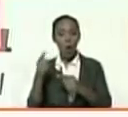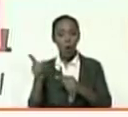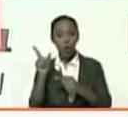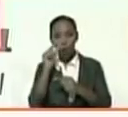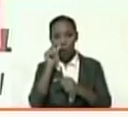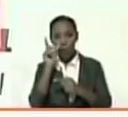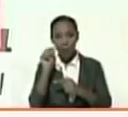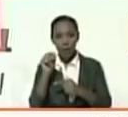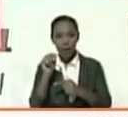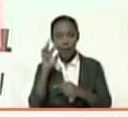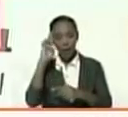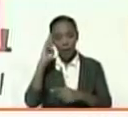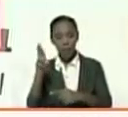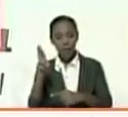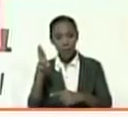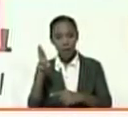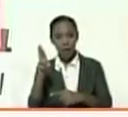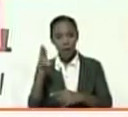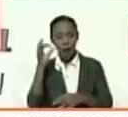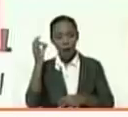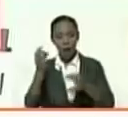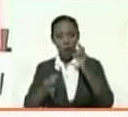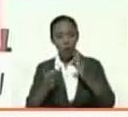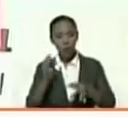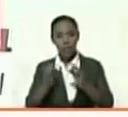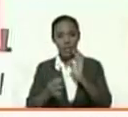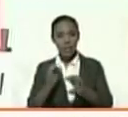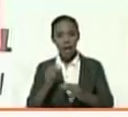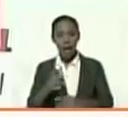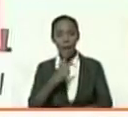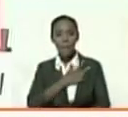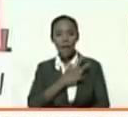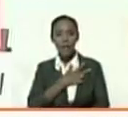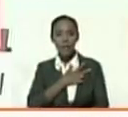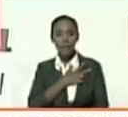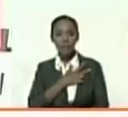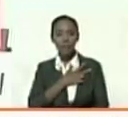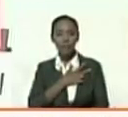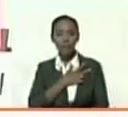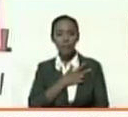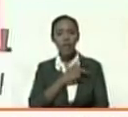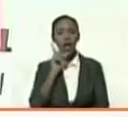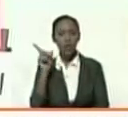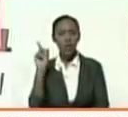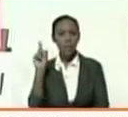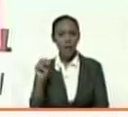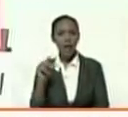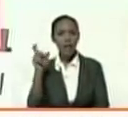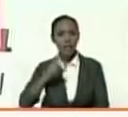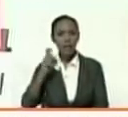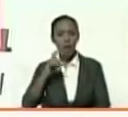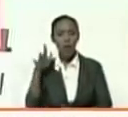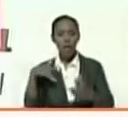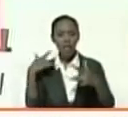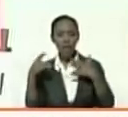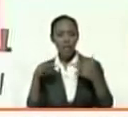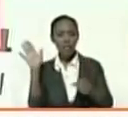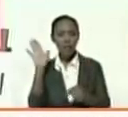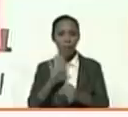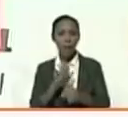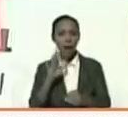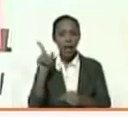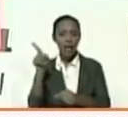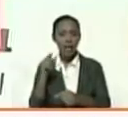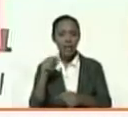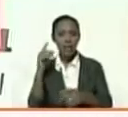de la justicia en Brasil. Y ellos necesitaban un evento para tapar esa gran victoria popular. Es una